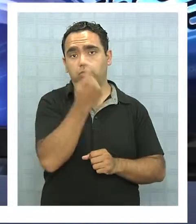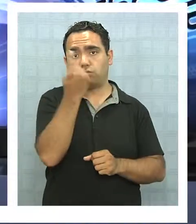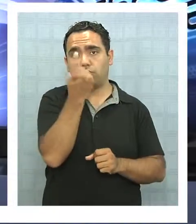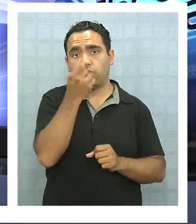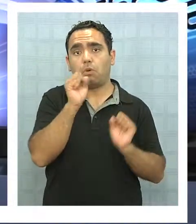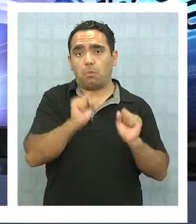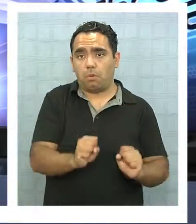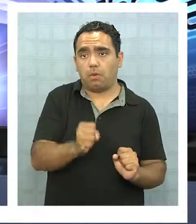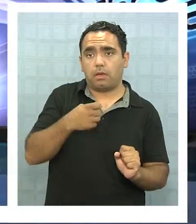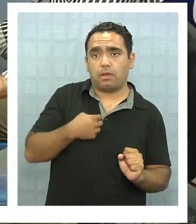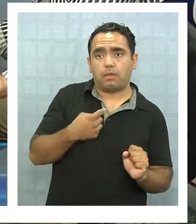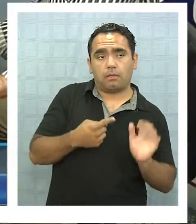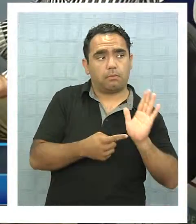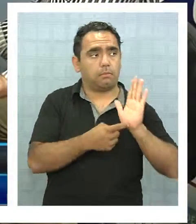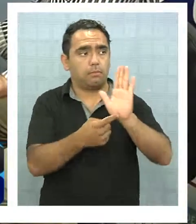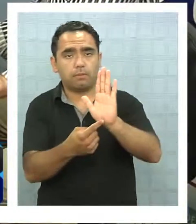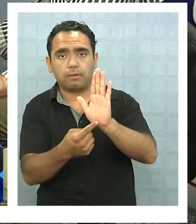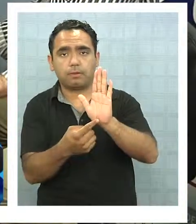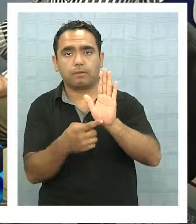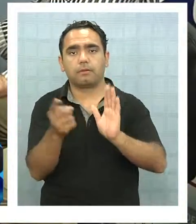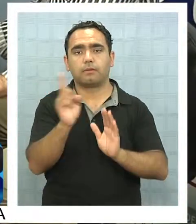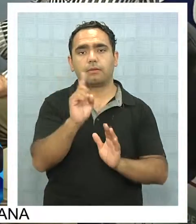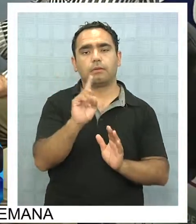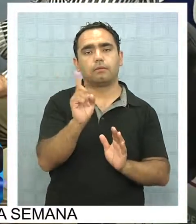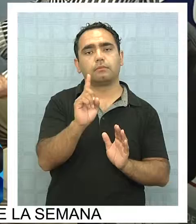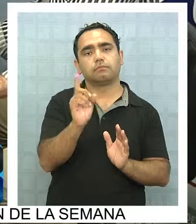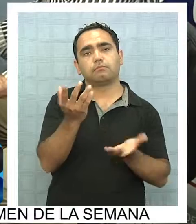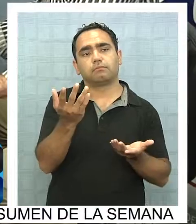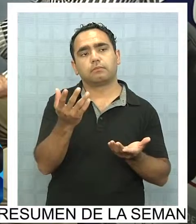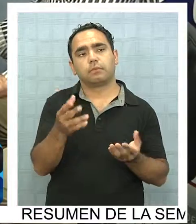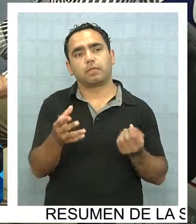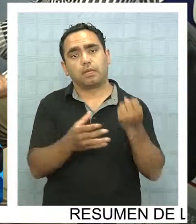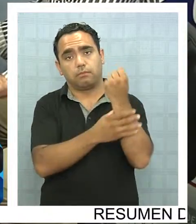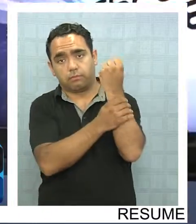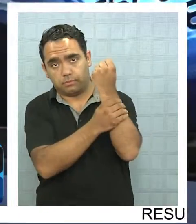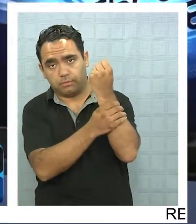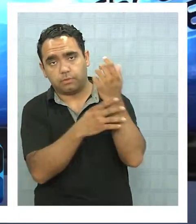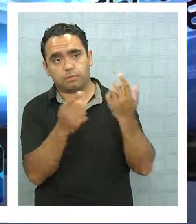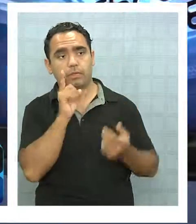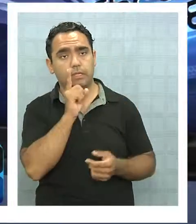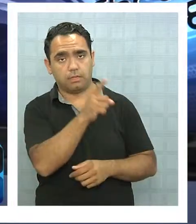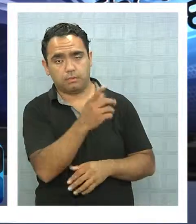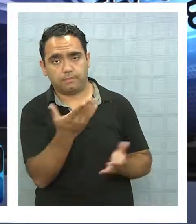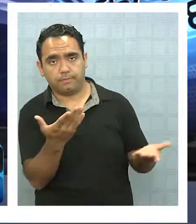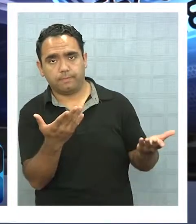poder imponer una visión como esta, que por cierto es la visión que tiene el Partido Comunista.